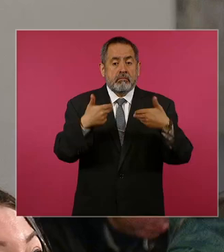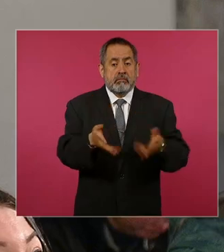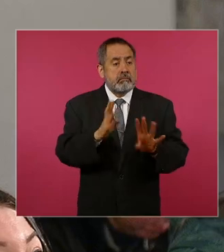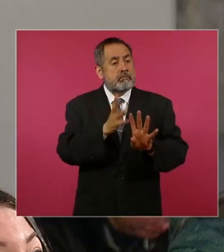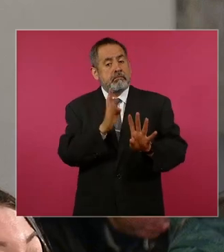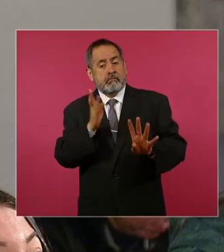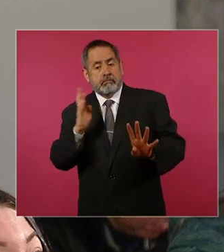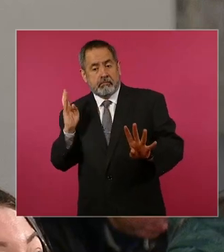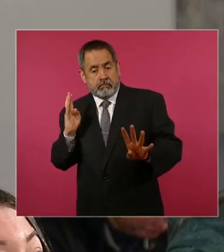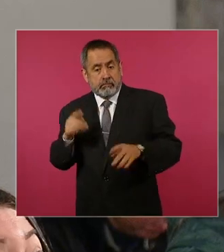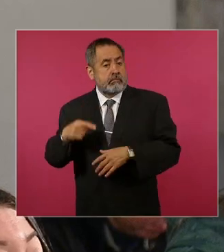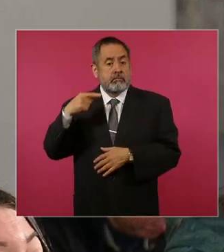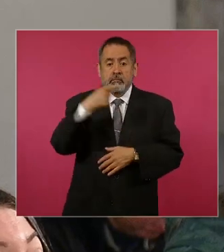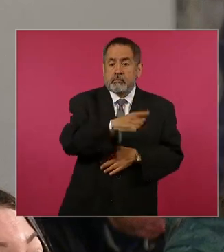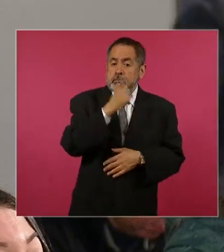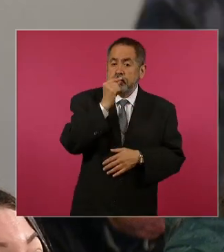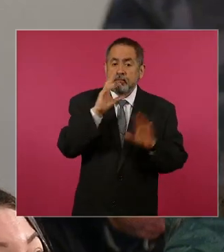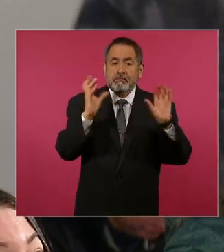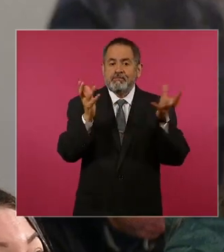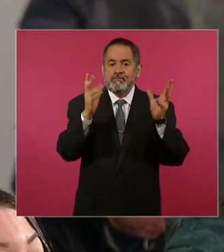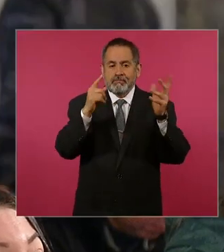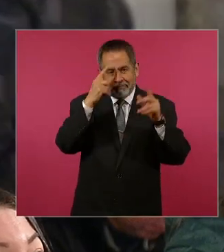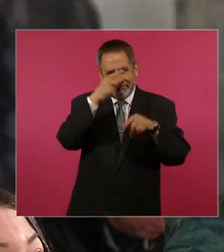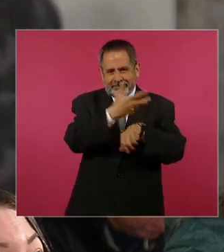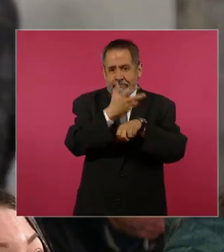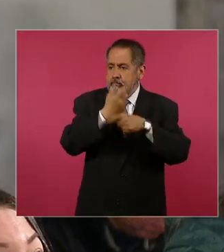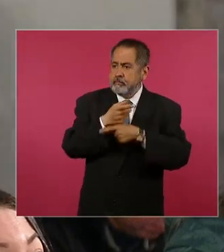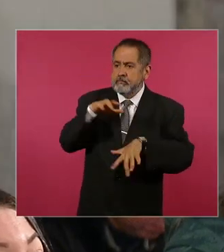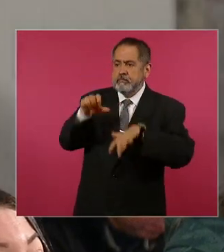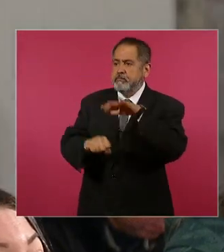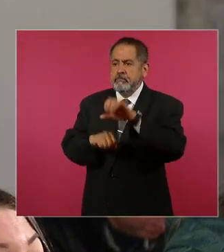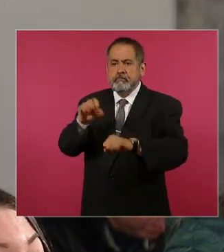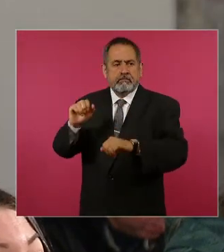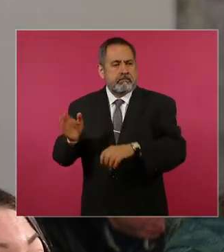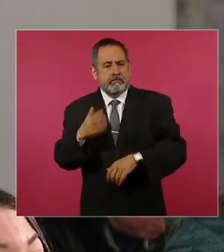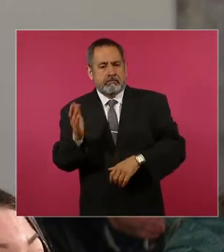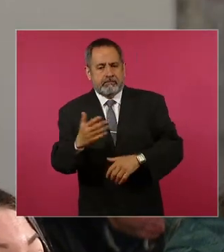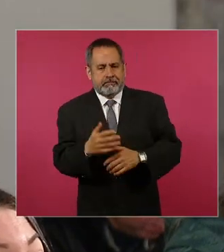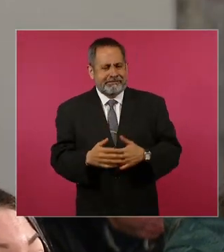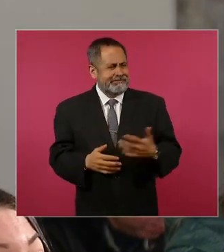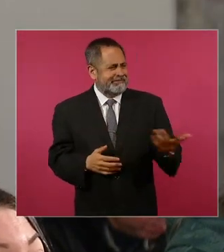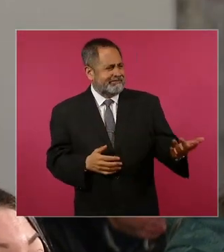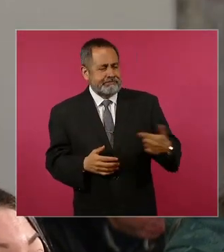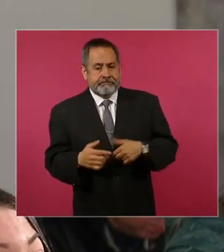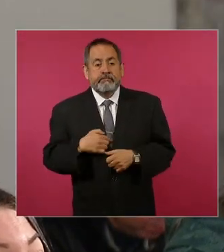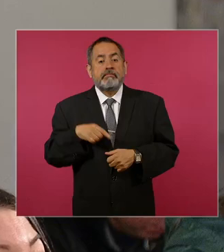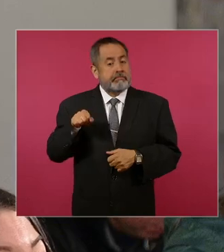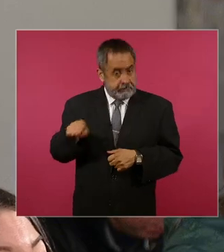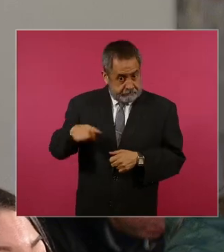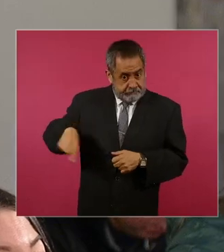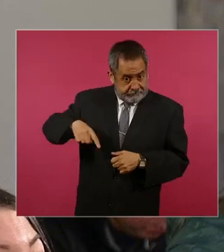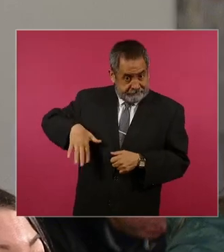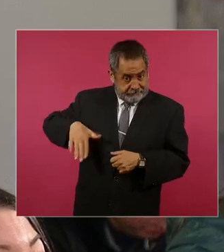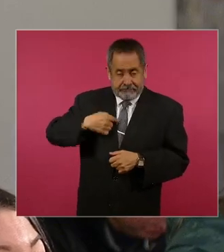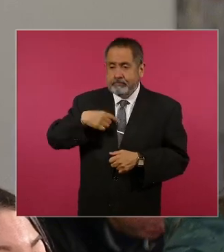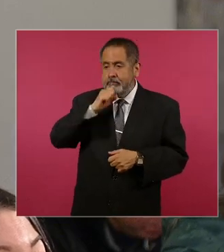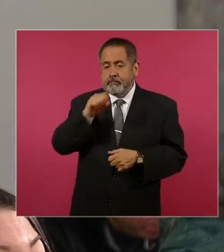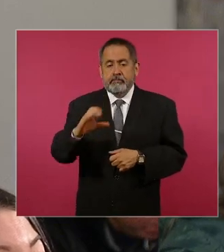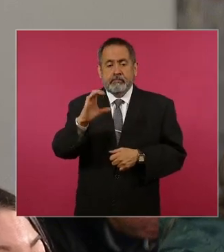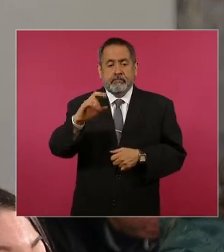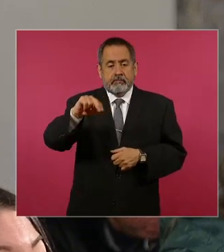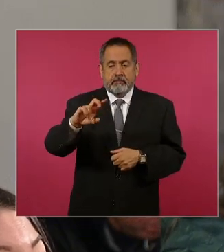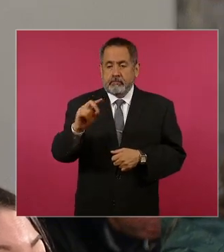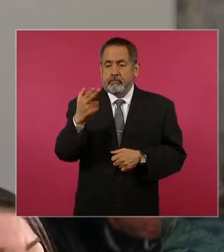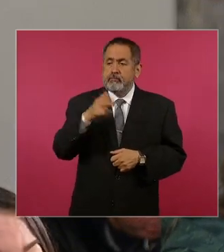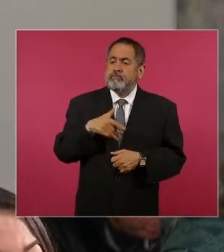policía antimotines de los Estados Unidos. Ellos también acudieron a la Comisión Nacional de los Derechos Humanos. Lo único que piden